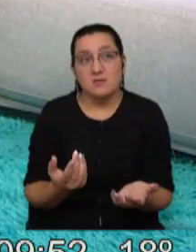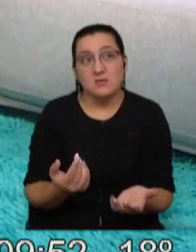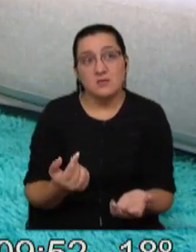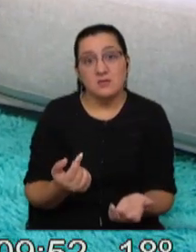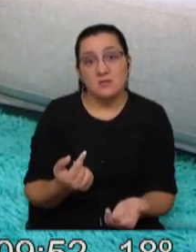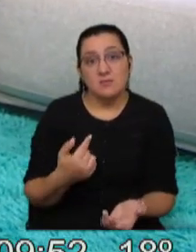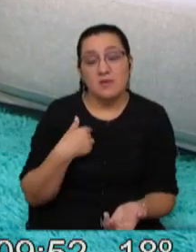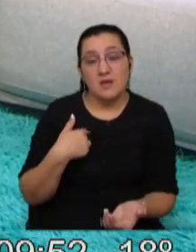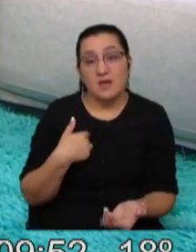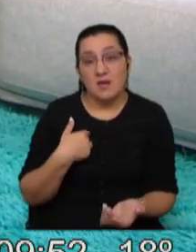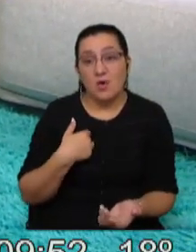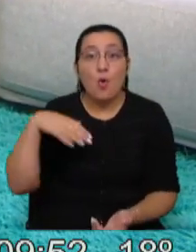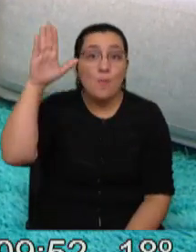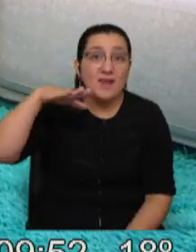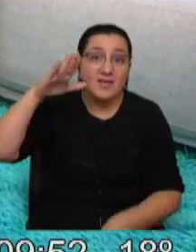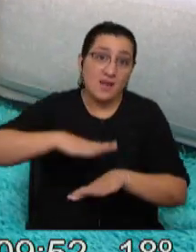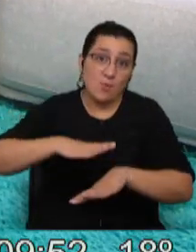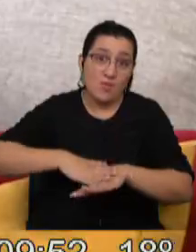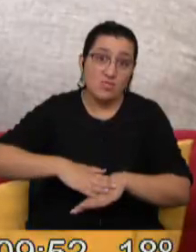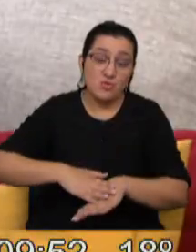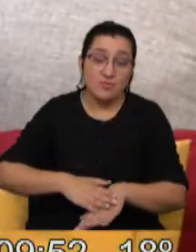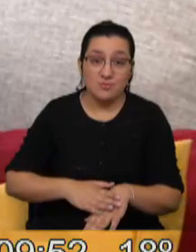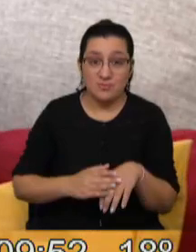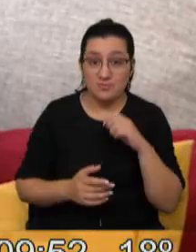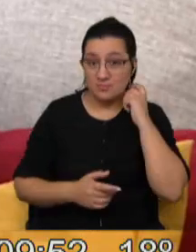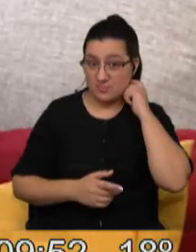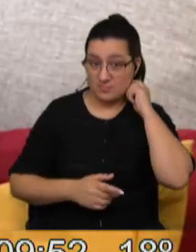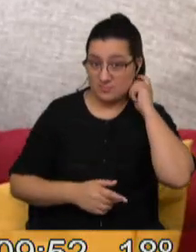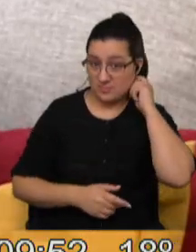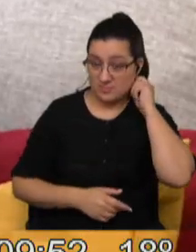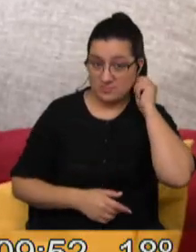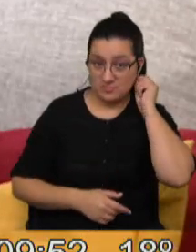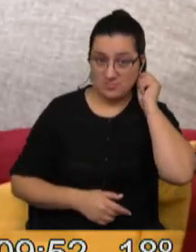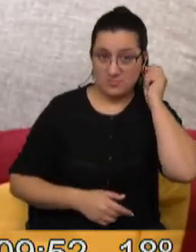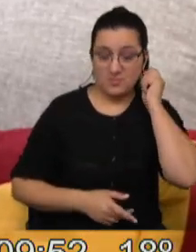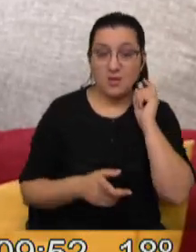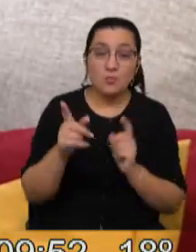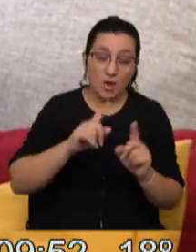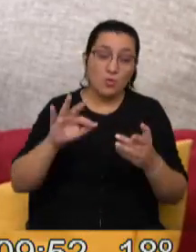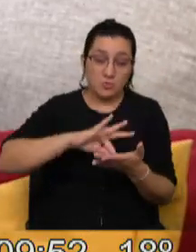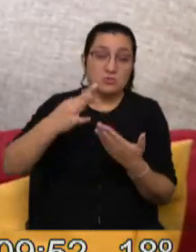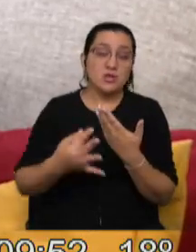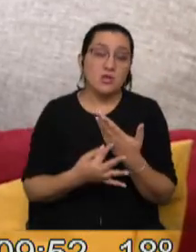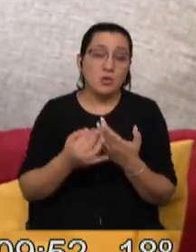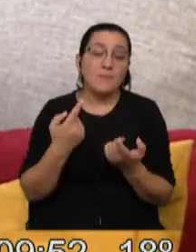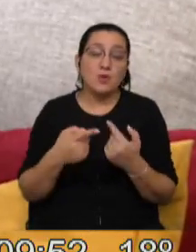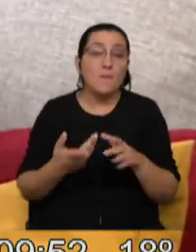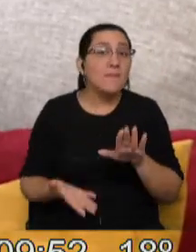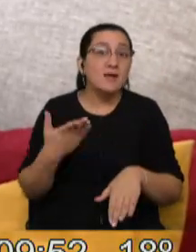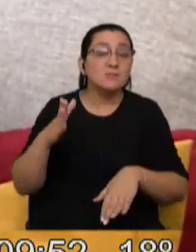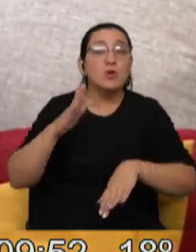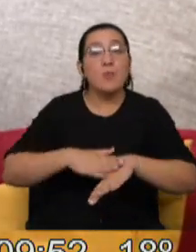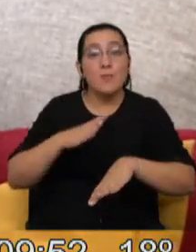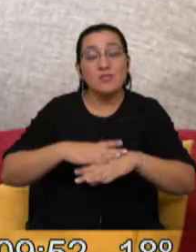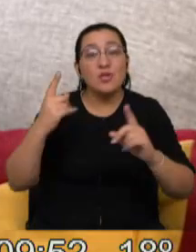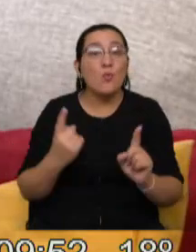para vanagloriar el momento que estamos pasando. Claro. No creo que por otras cosas más. Sí, algunos proyectos, pero más allá es el momento, creo. El momento del